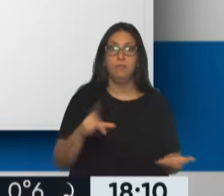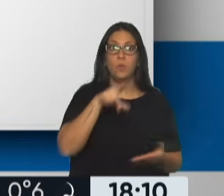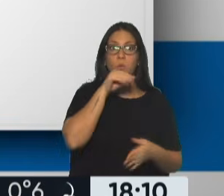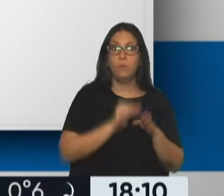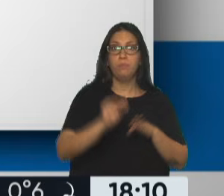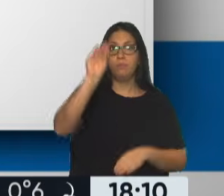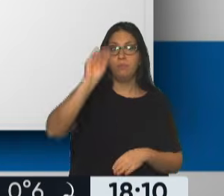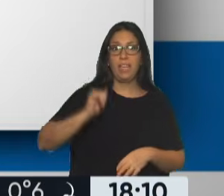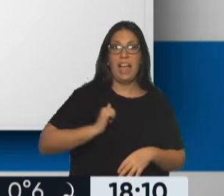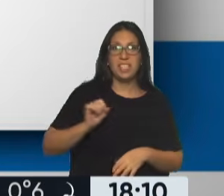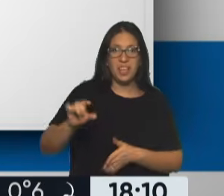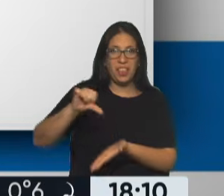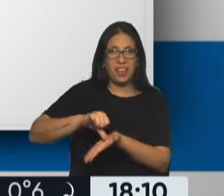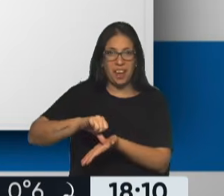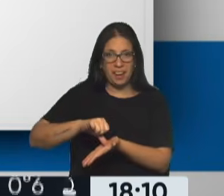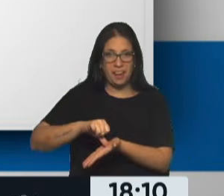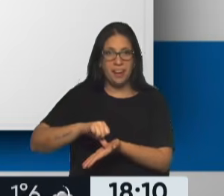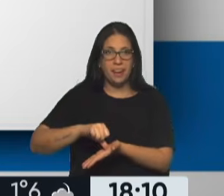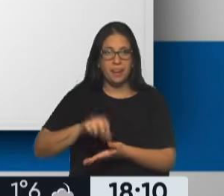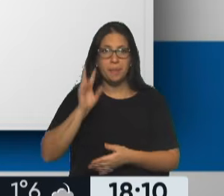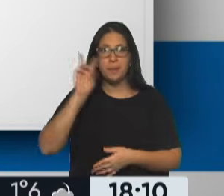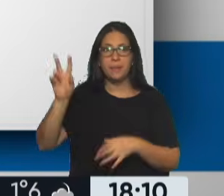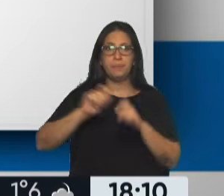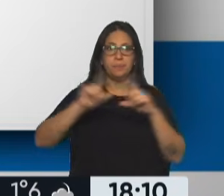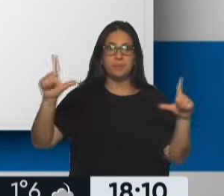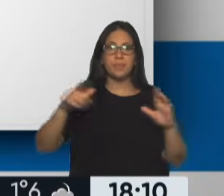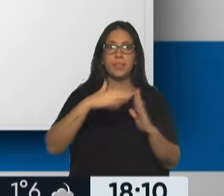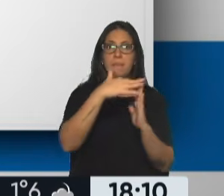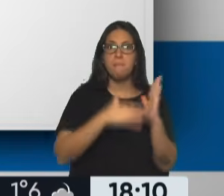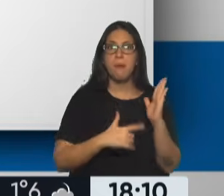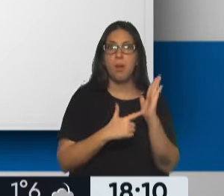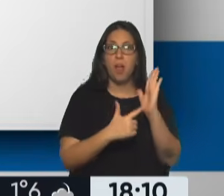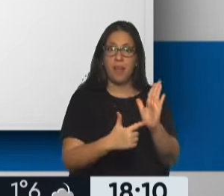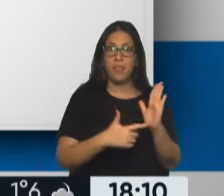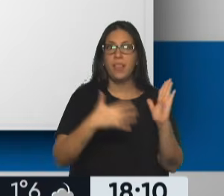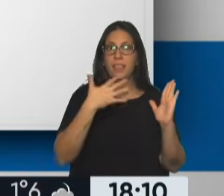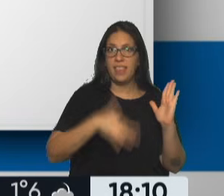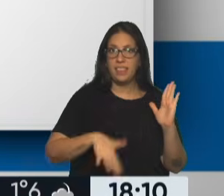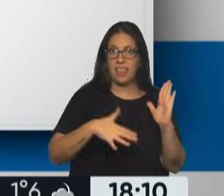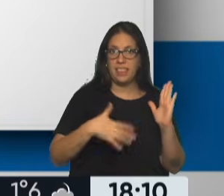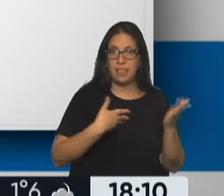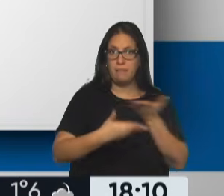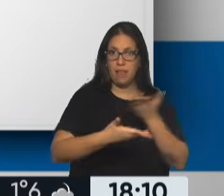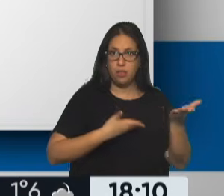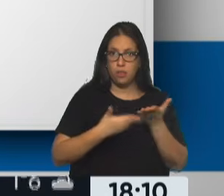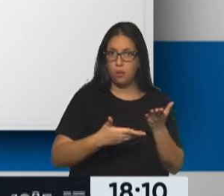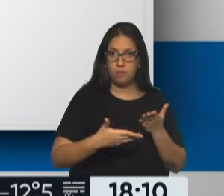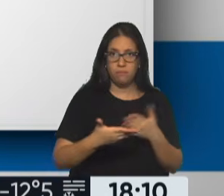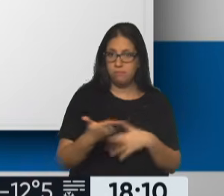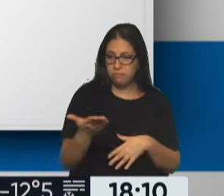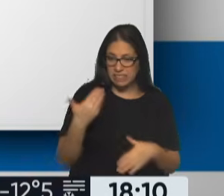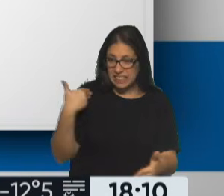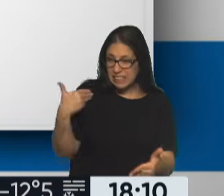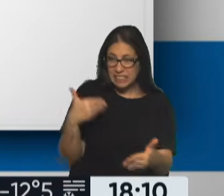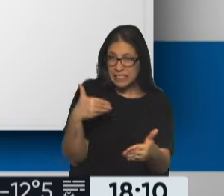canciller de Irán, ¿no? Exactamente. Aquí lo tenemos, fíjate. Ahí lo tenemos. El memorándum de entendimiento de Islamabad nunca estuvo